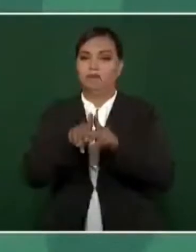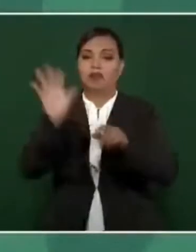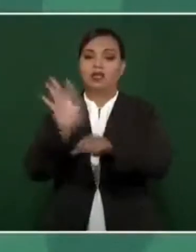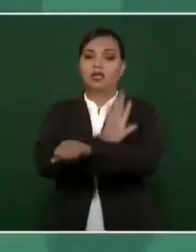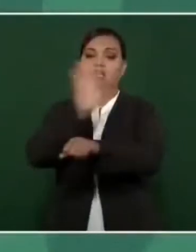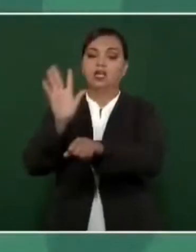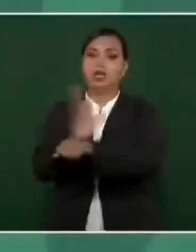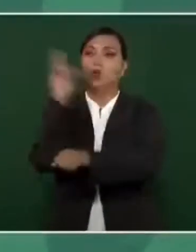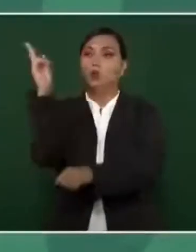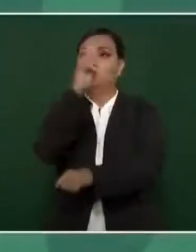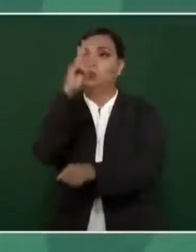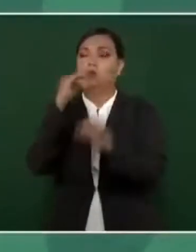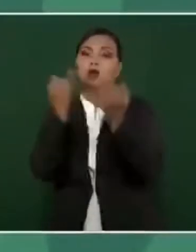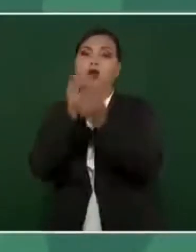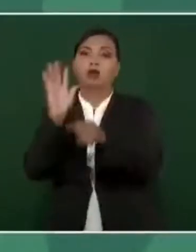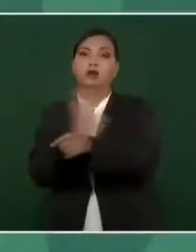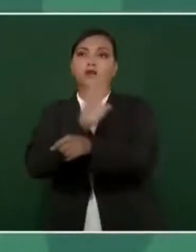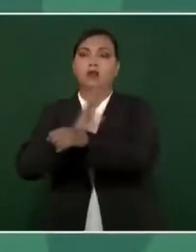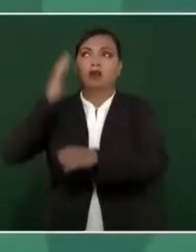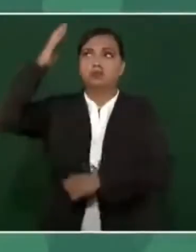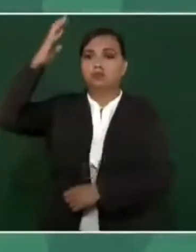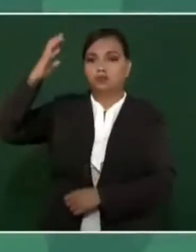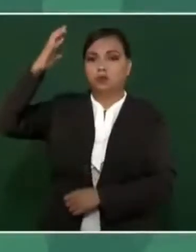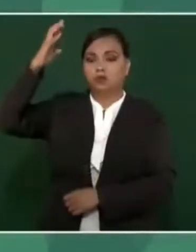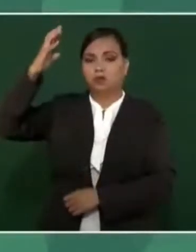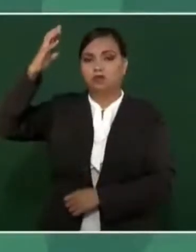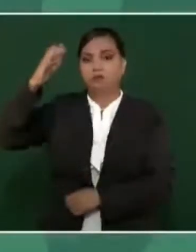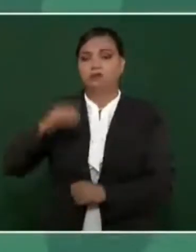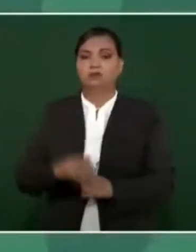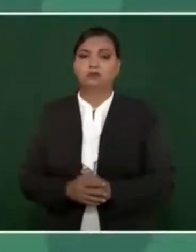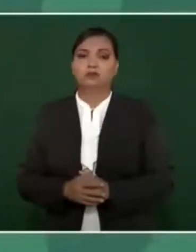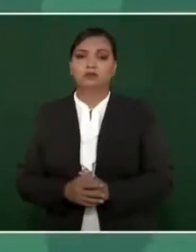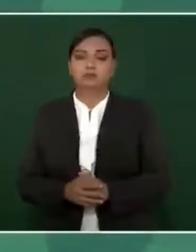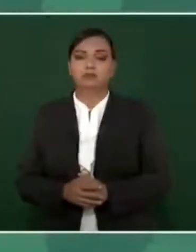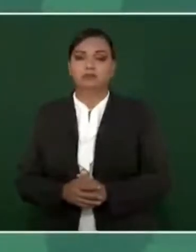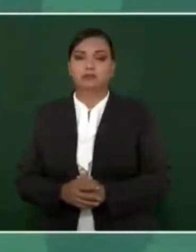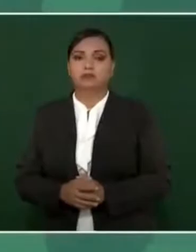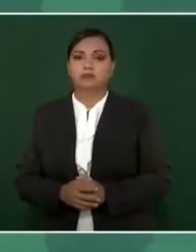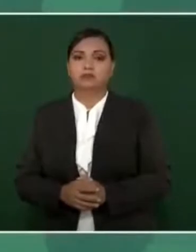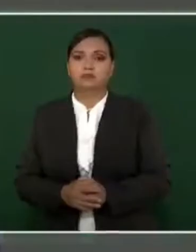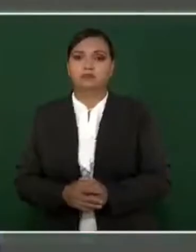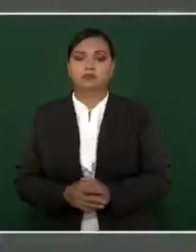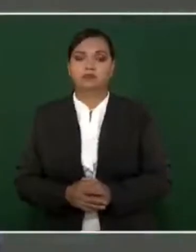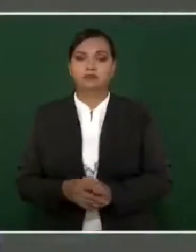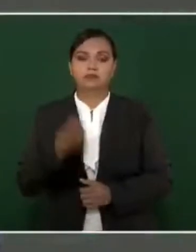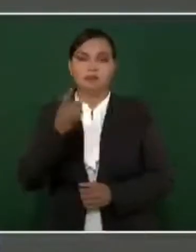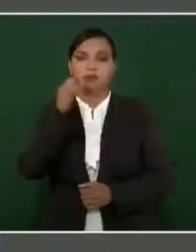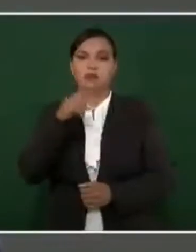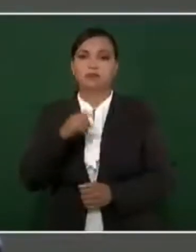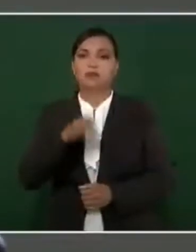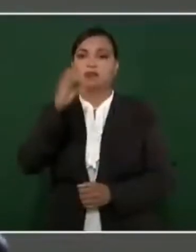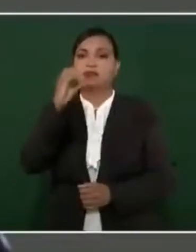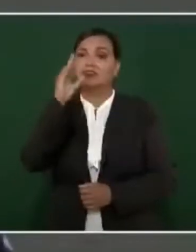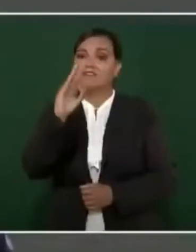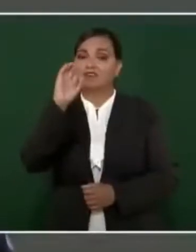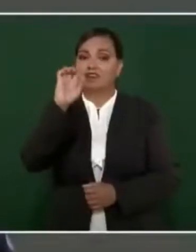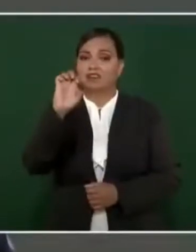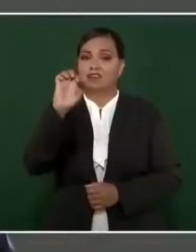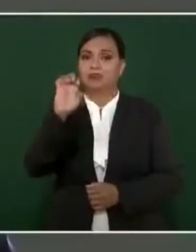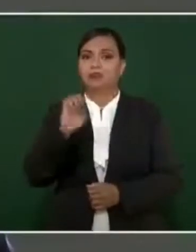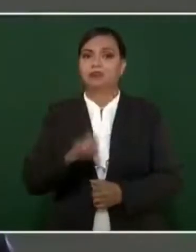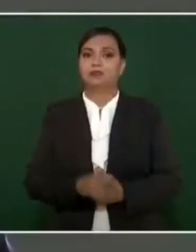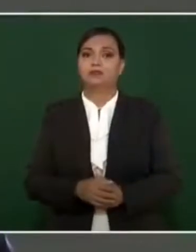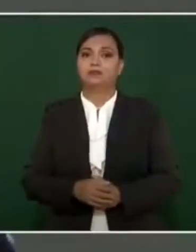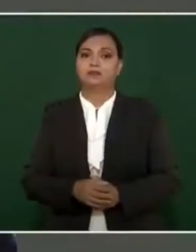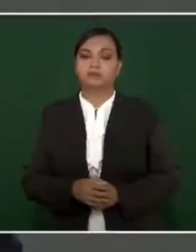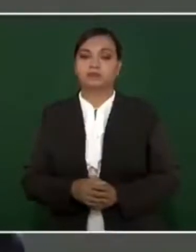y la Comisión Federal de Electricidad fue tratada como una empresa más y de